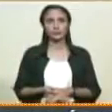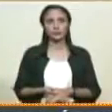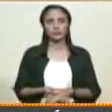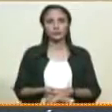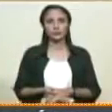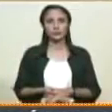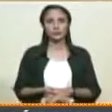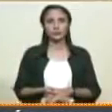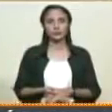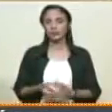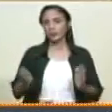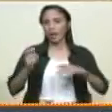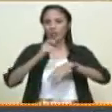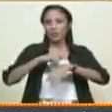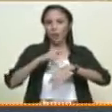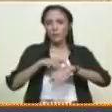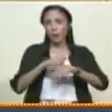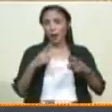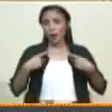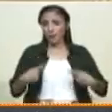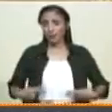Nuestro tiempo y nuestra vida,